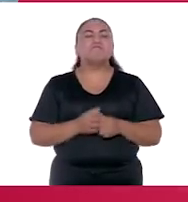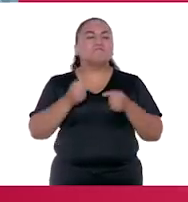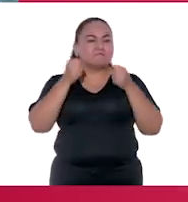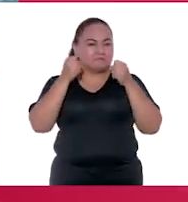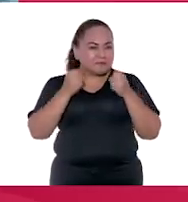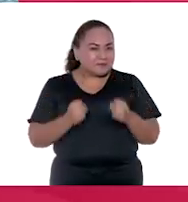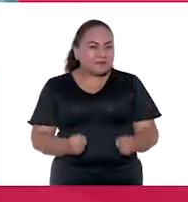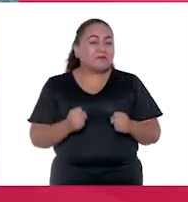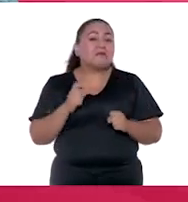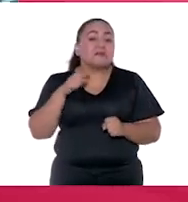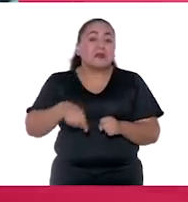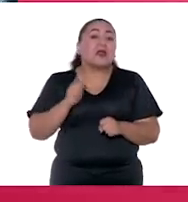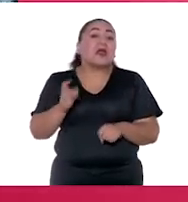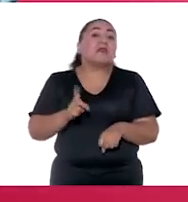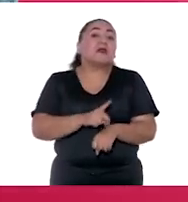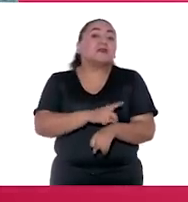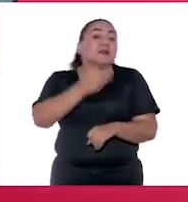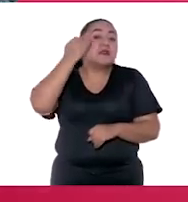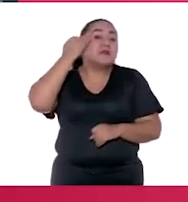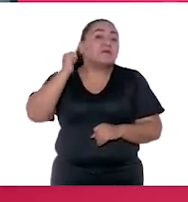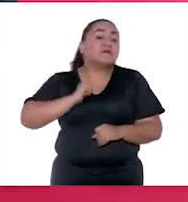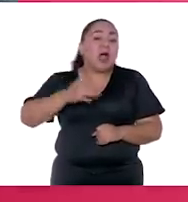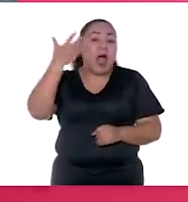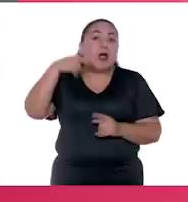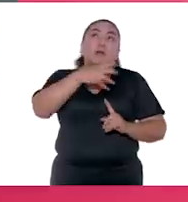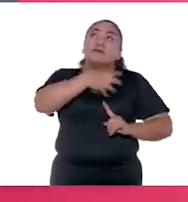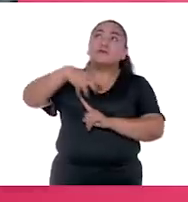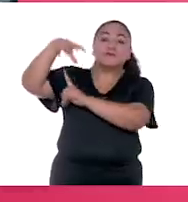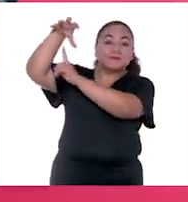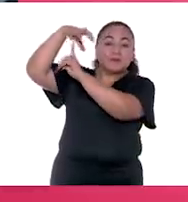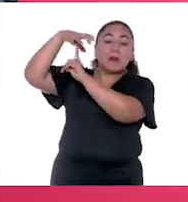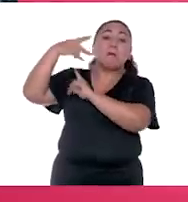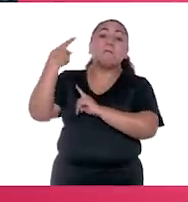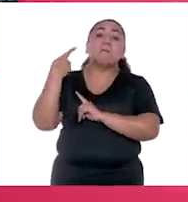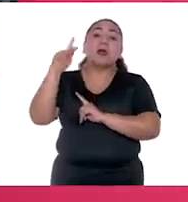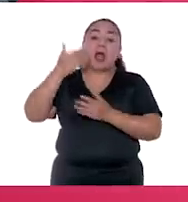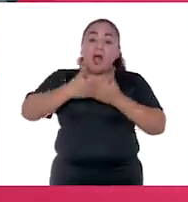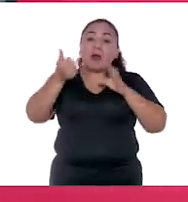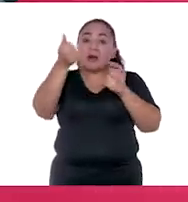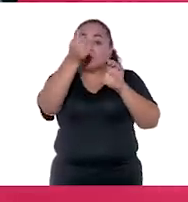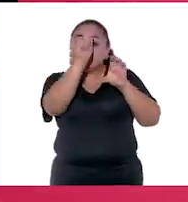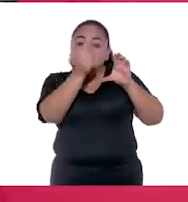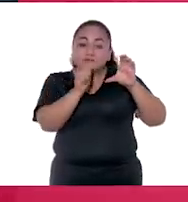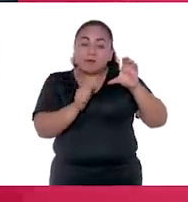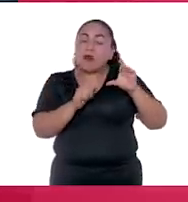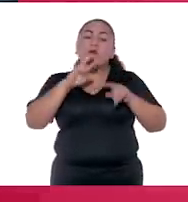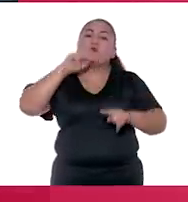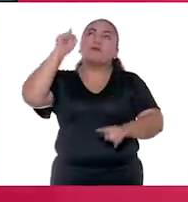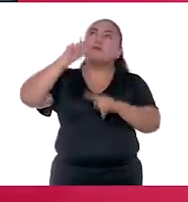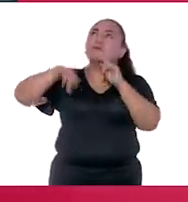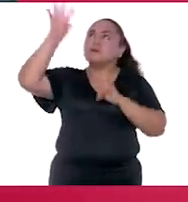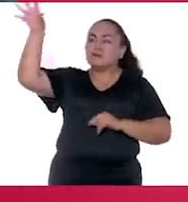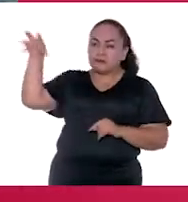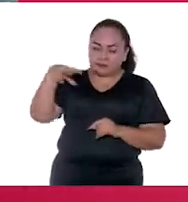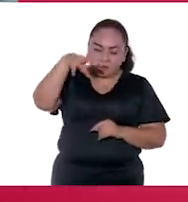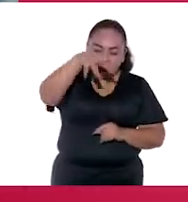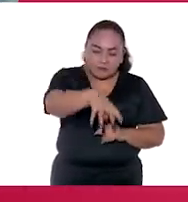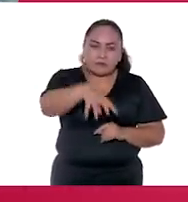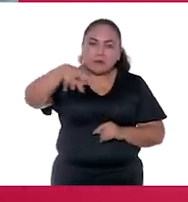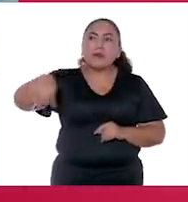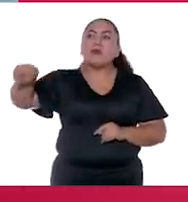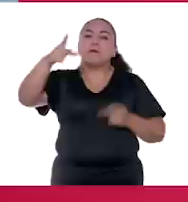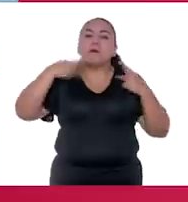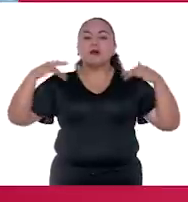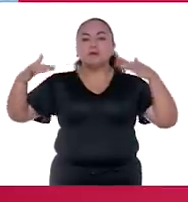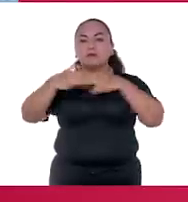Seguramente en alguna época estuvieron en el campanario, y ahora que tienen algunas cuarteaduras, las han colocado al nivel del piso y a la vista de todo